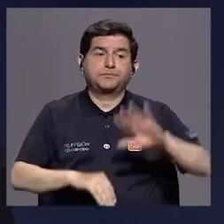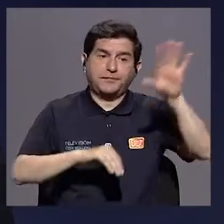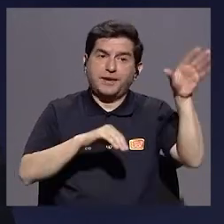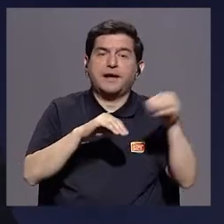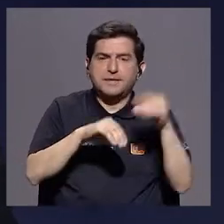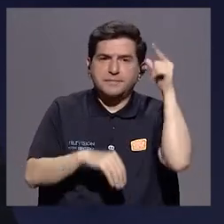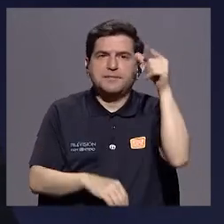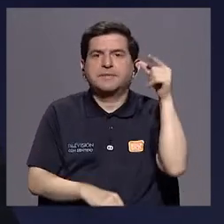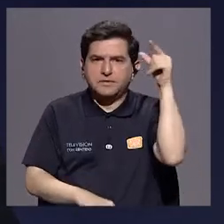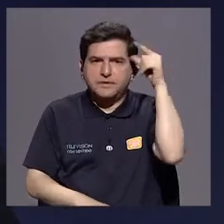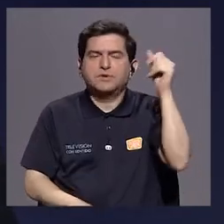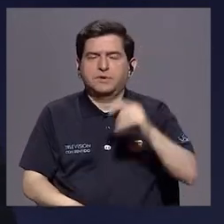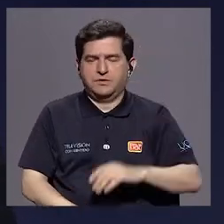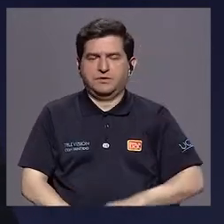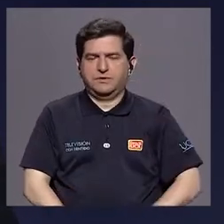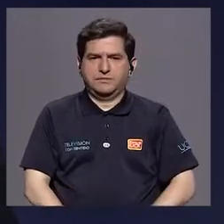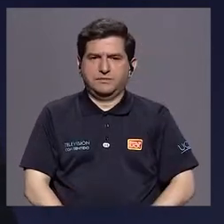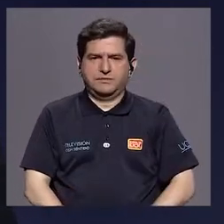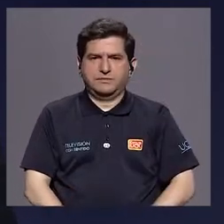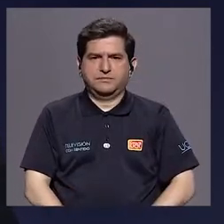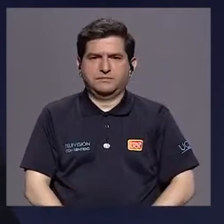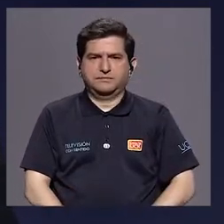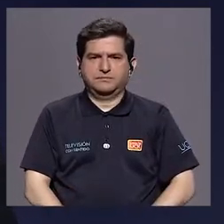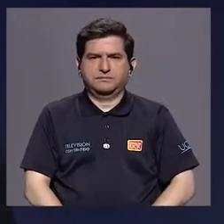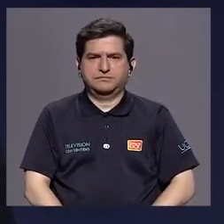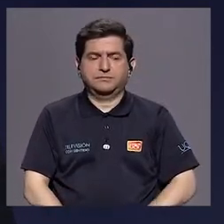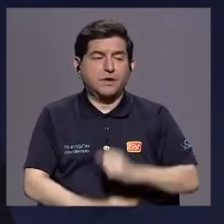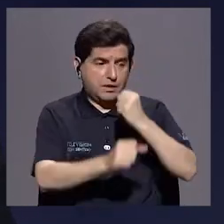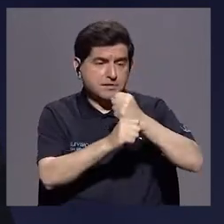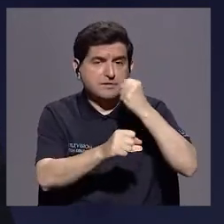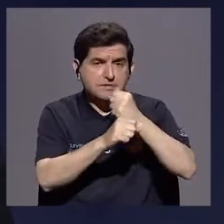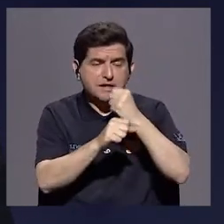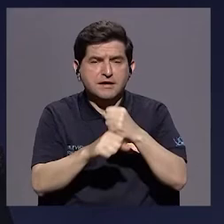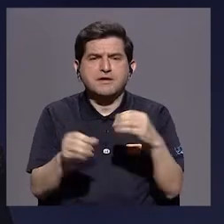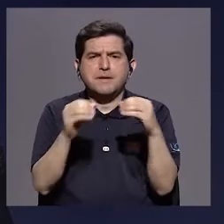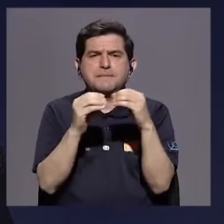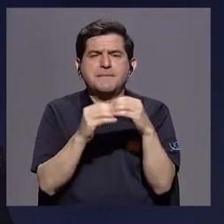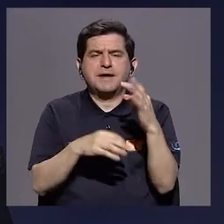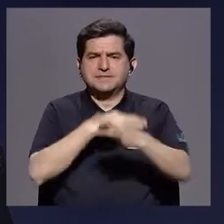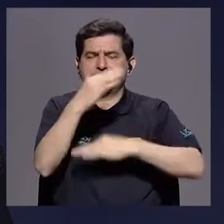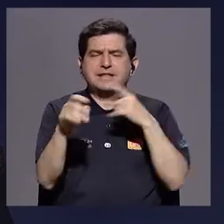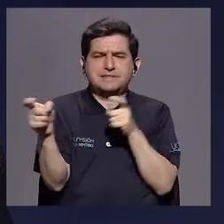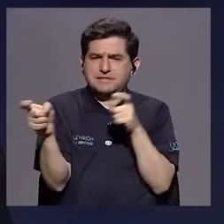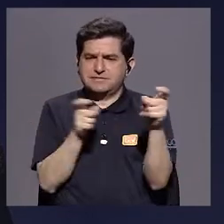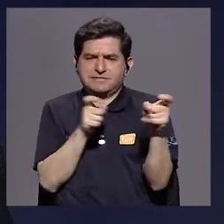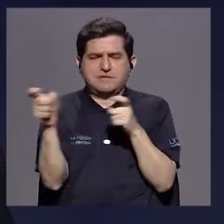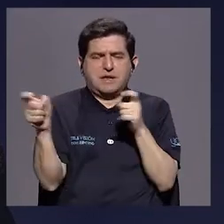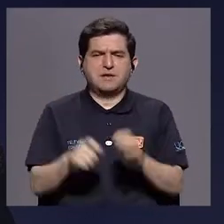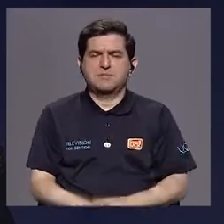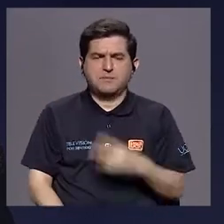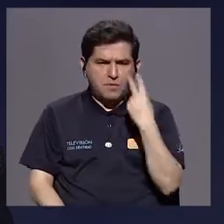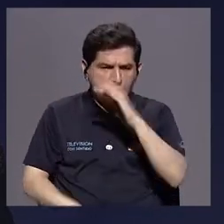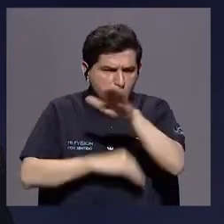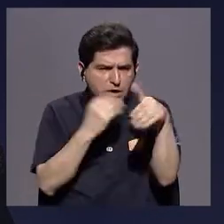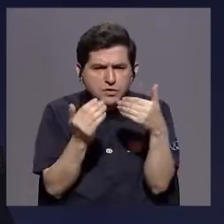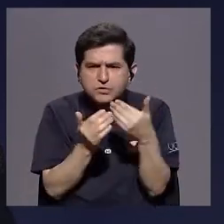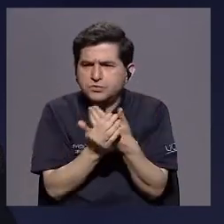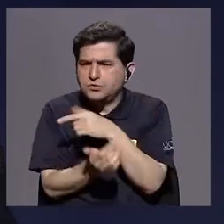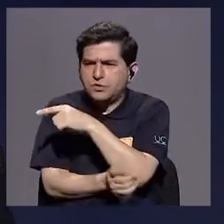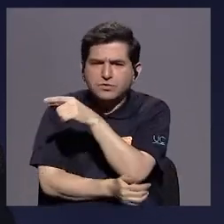obviamente hay como tareas un poco más como administrativa de ver como todos estos